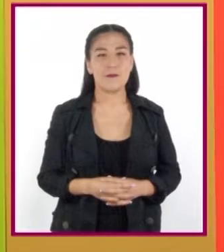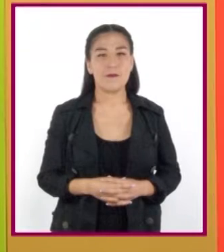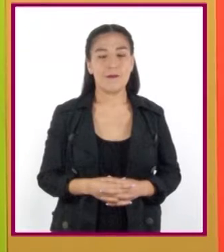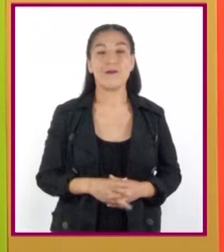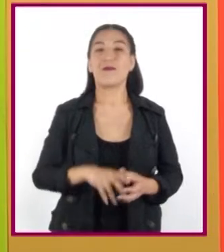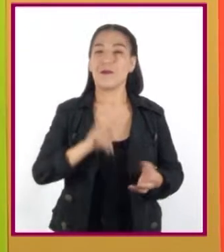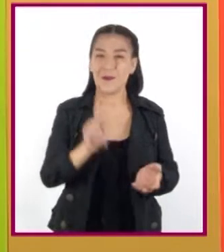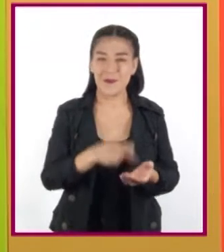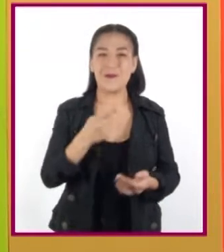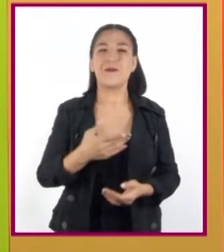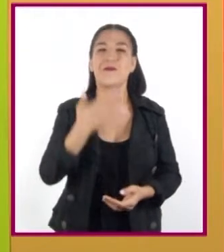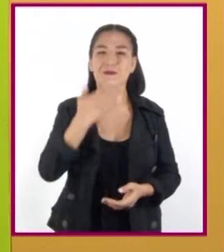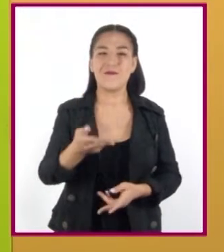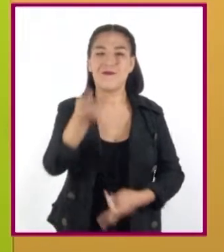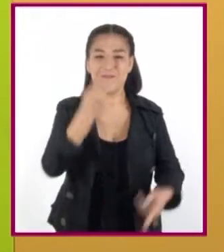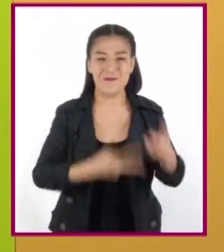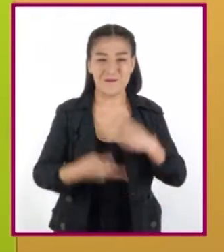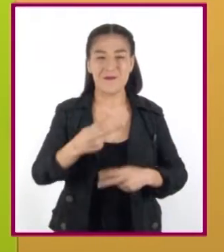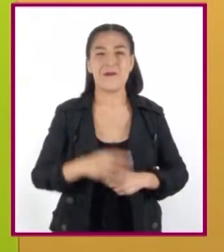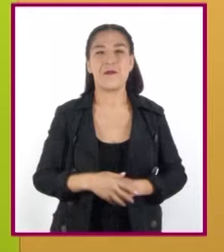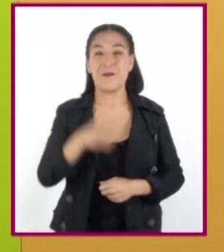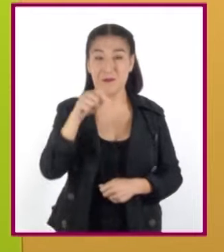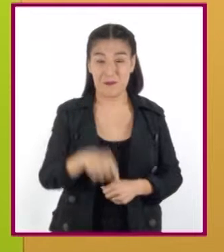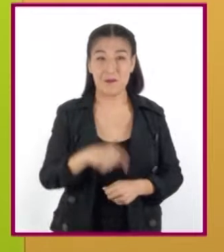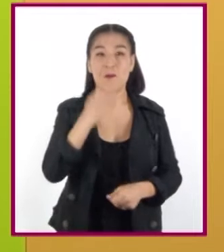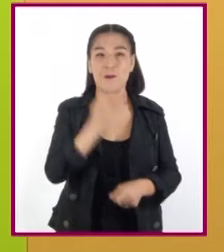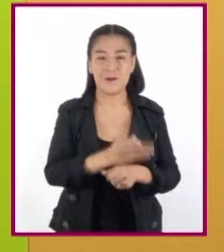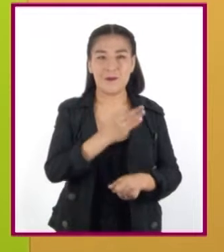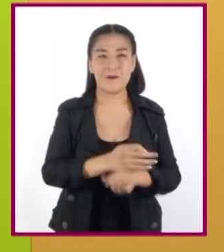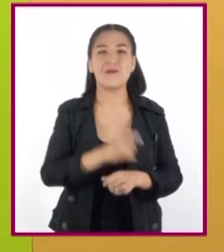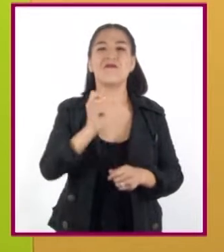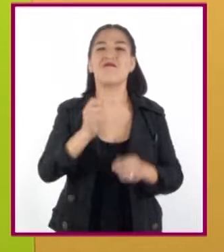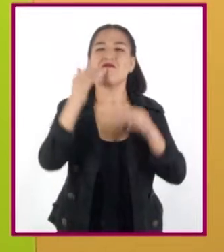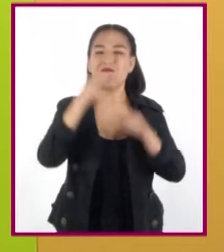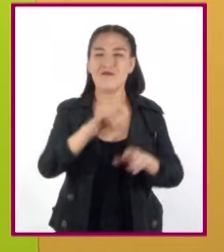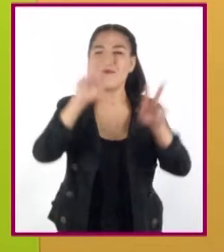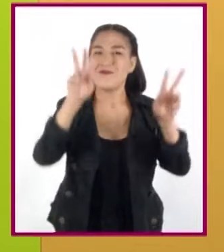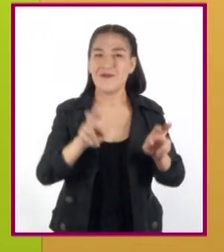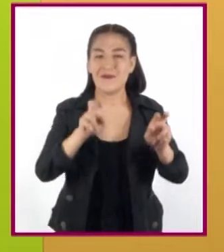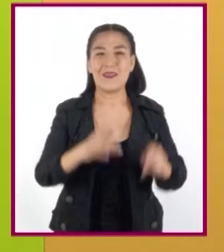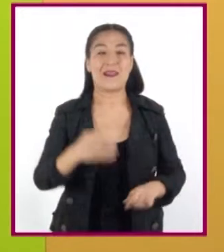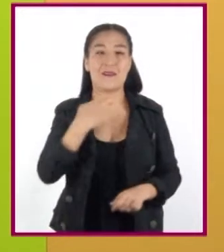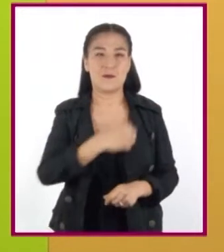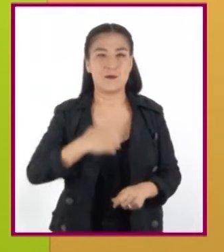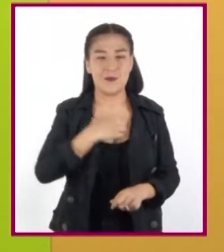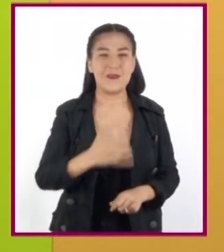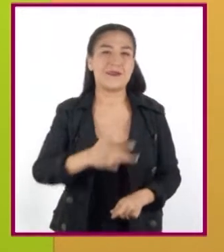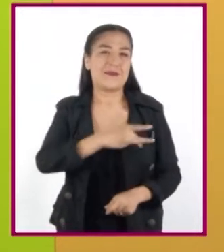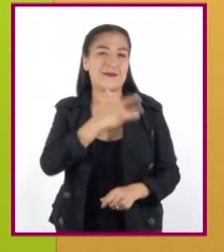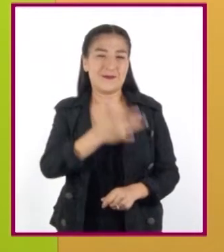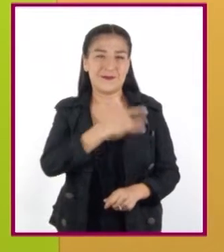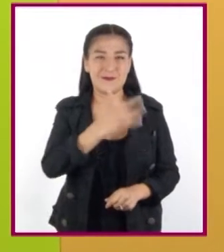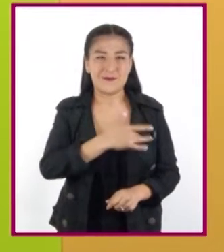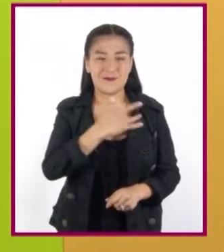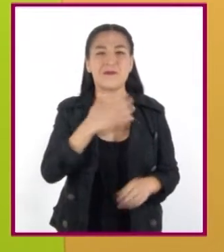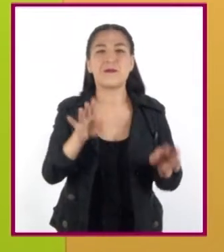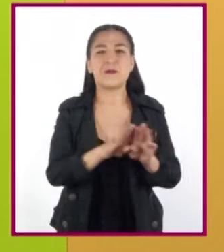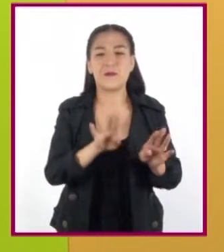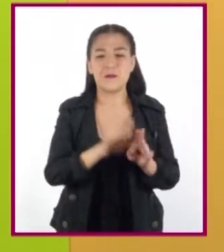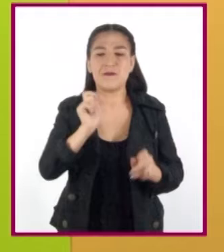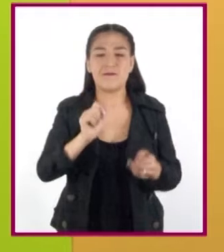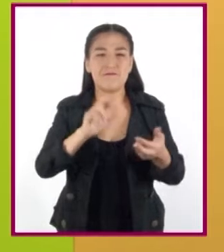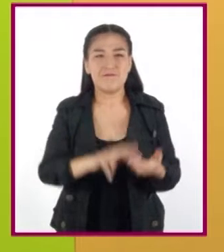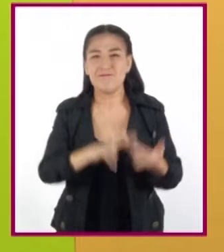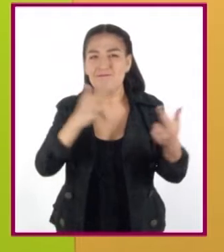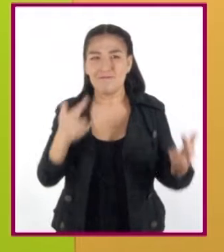Nuevamente les doy la más cordial bienvenida. En esta ocasión hablaremos sobre las emociones y sentimientos y cómo se